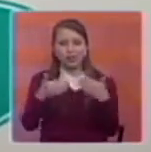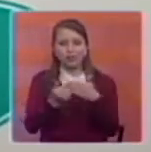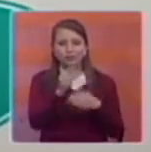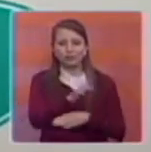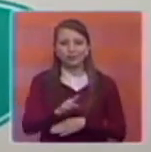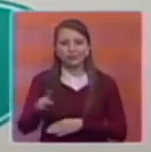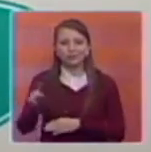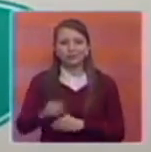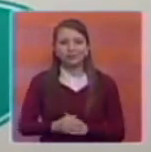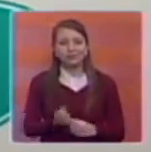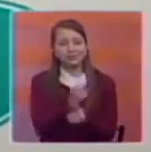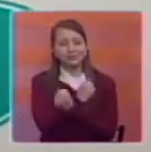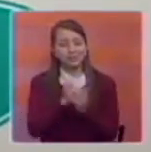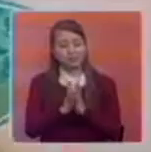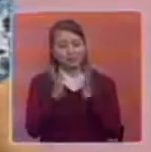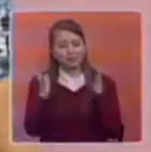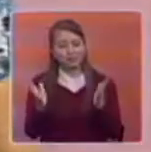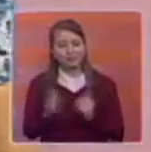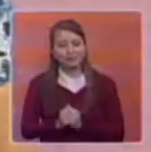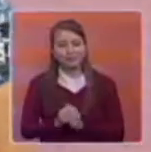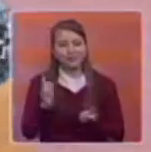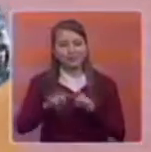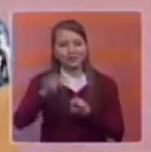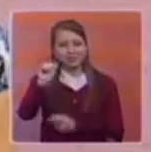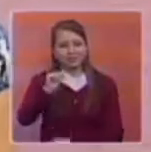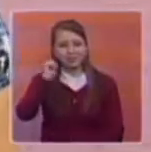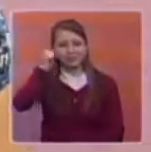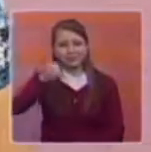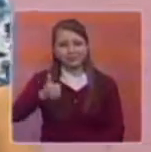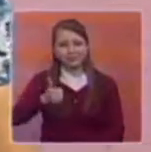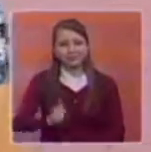ustedes. Los quiero muchísimo. Hasta el día de mañana.